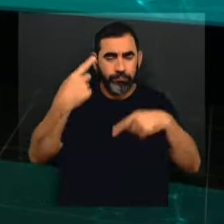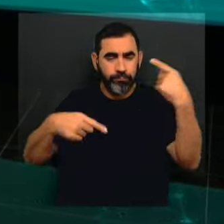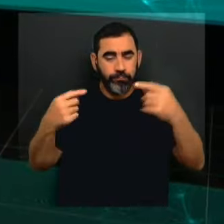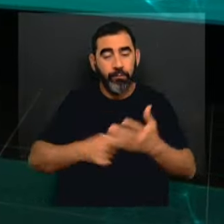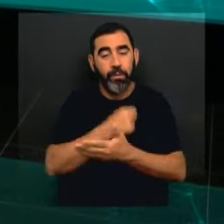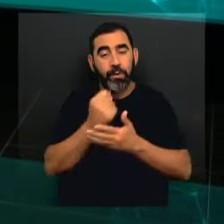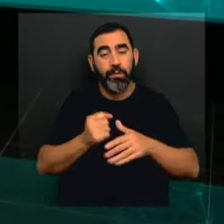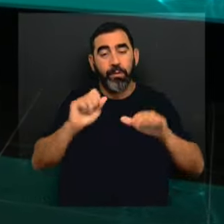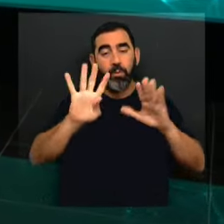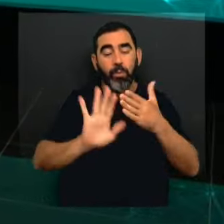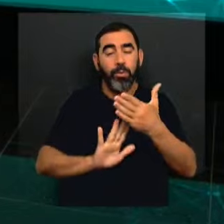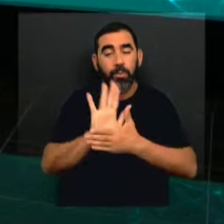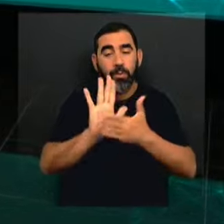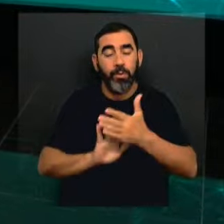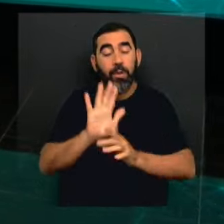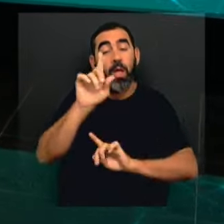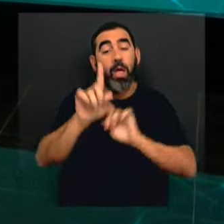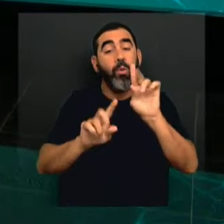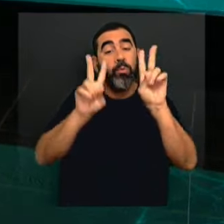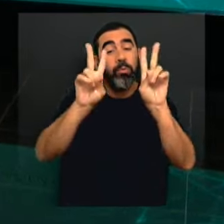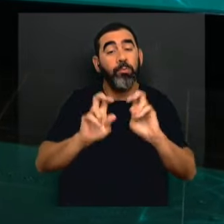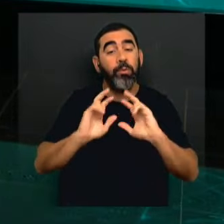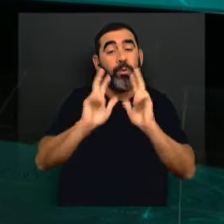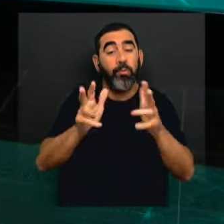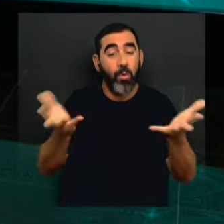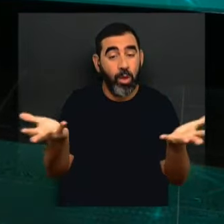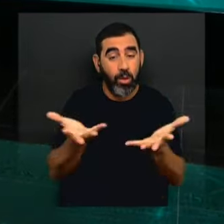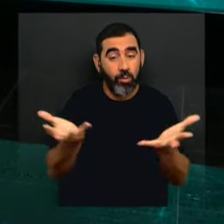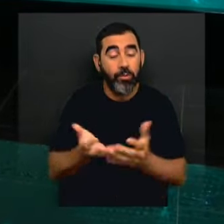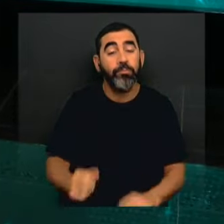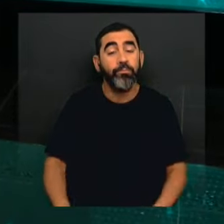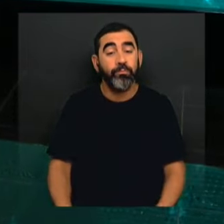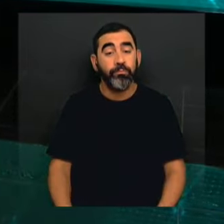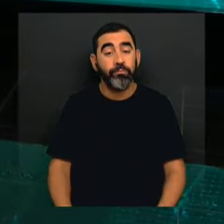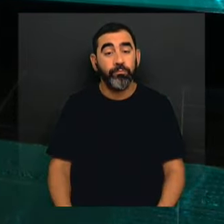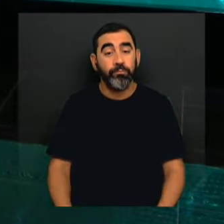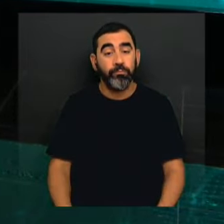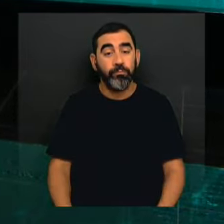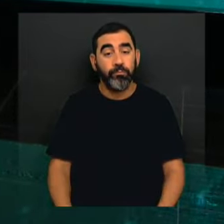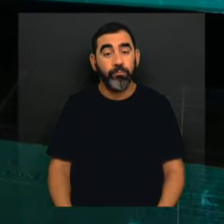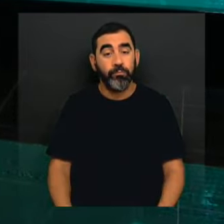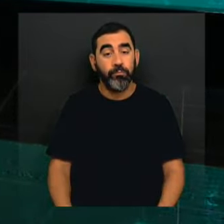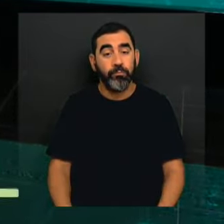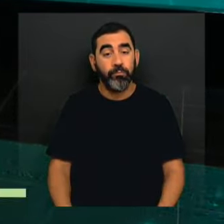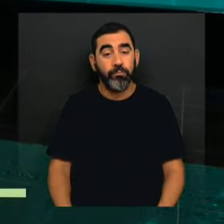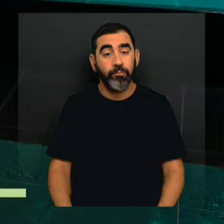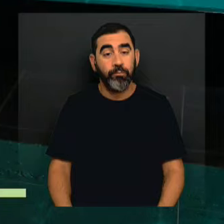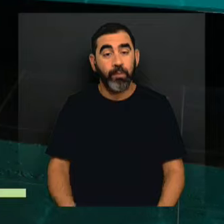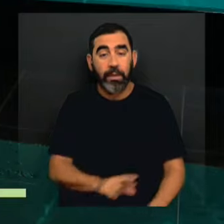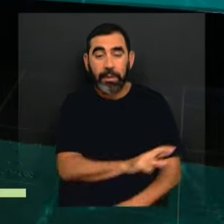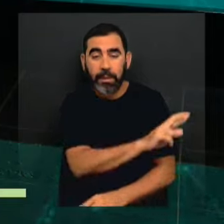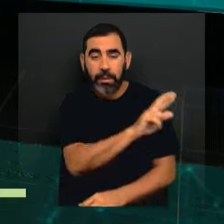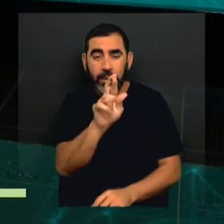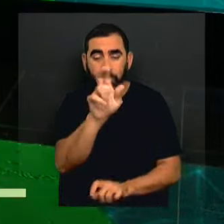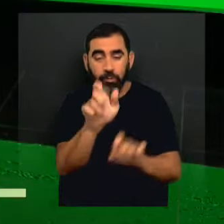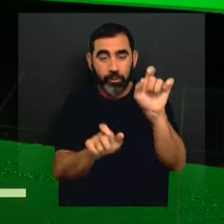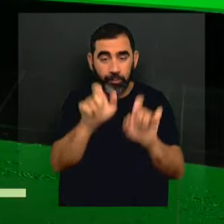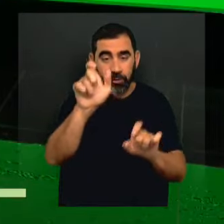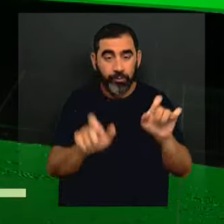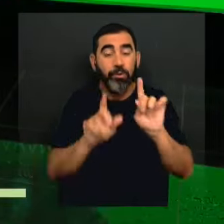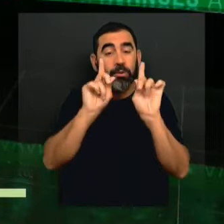las 9 de la mañana algunos de ellos les vamos a adelantar que tiene que decir que con eh con récord de público eh